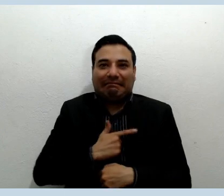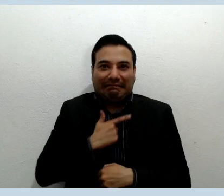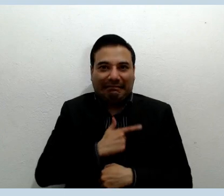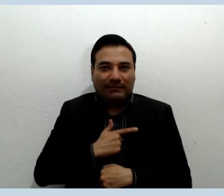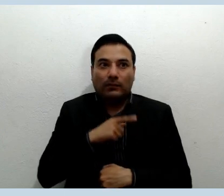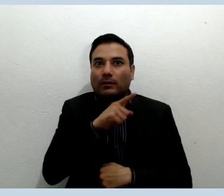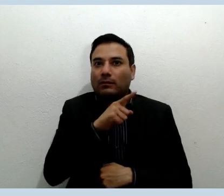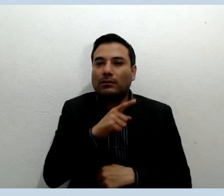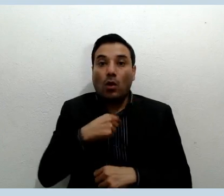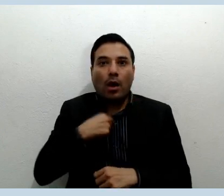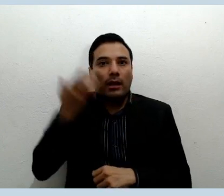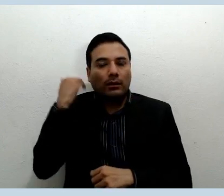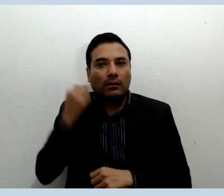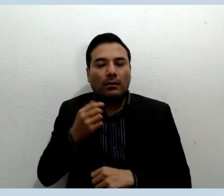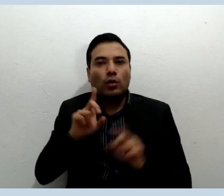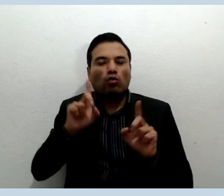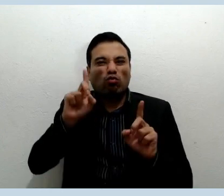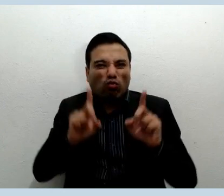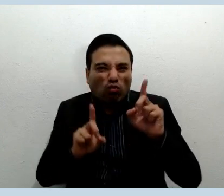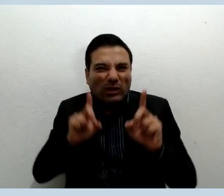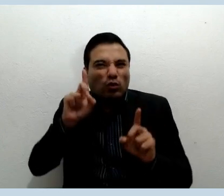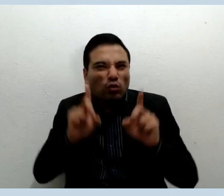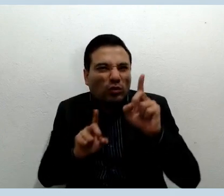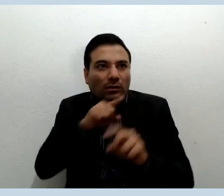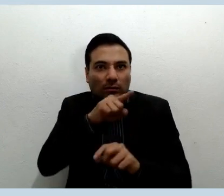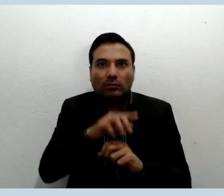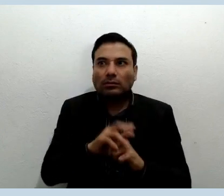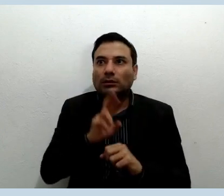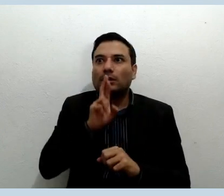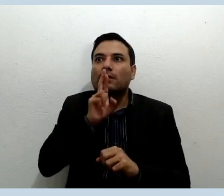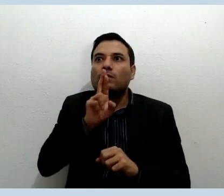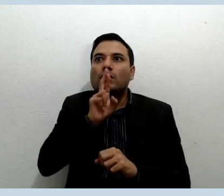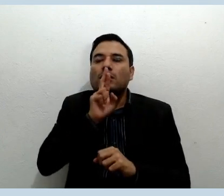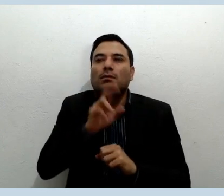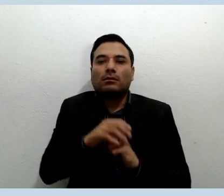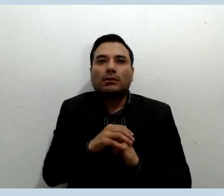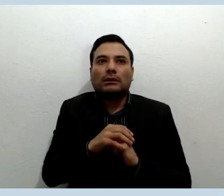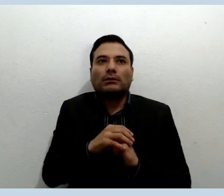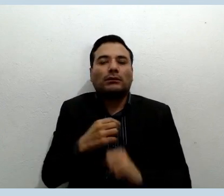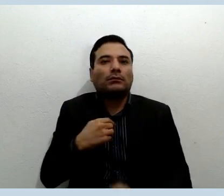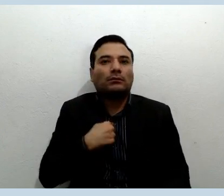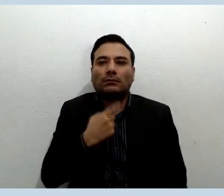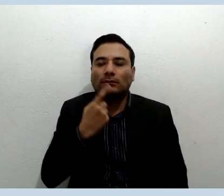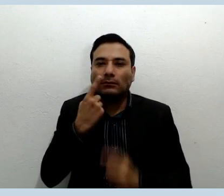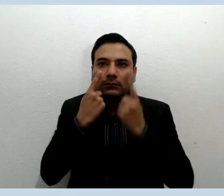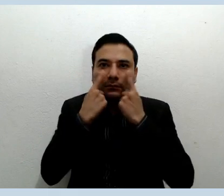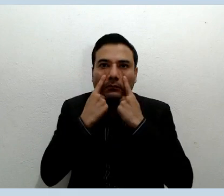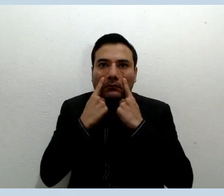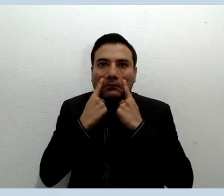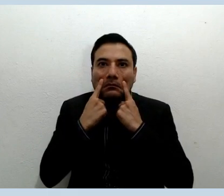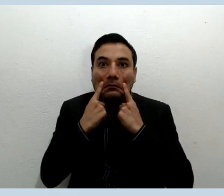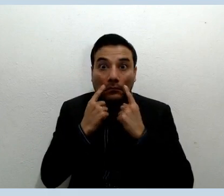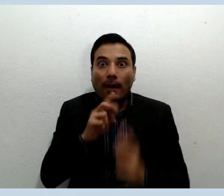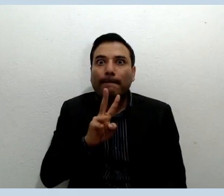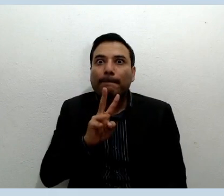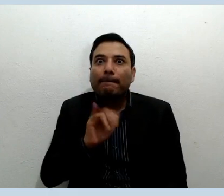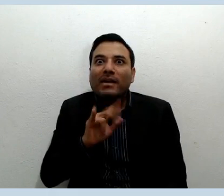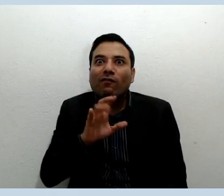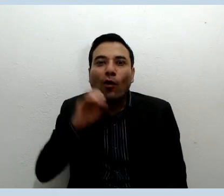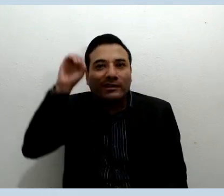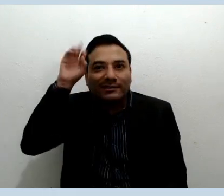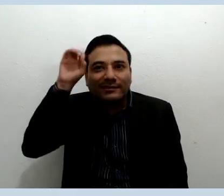preguntas que yo tenía desde hace rato creo que incluso lloré y me da tanto oso que yo haya llorado en vivo porque está grabado